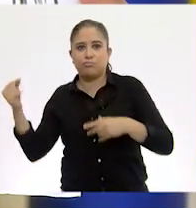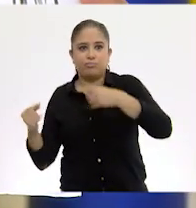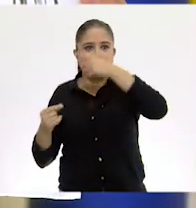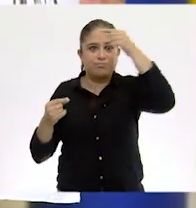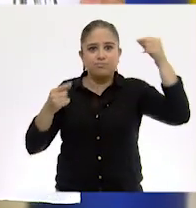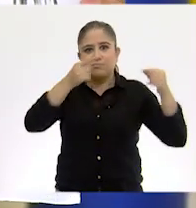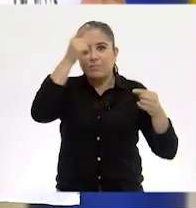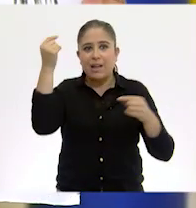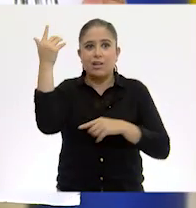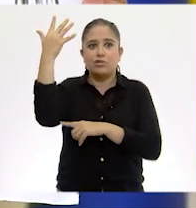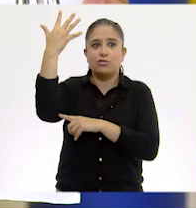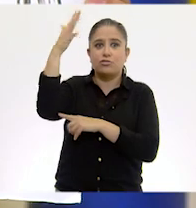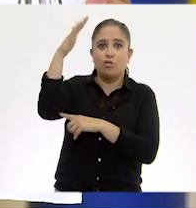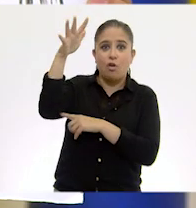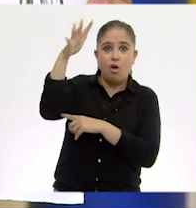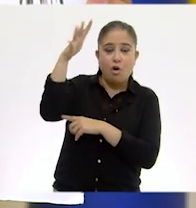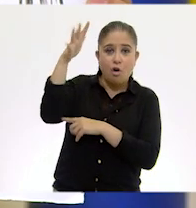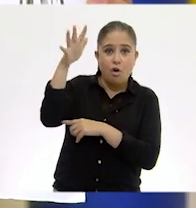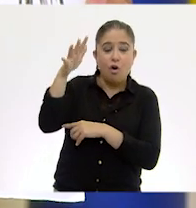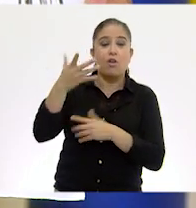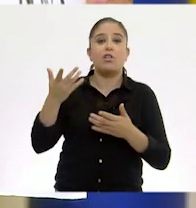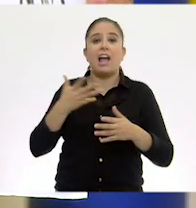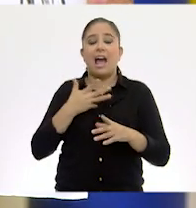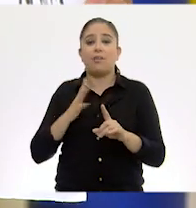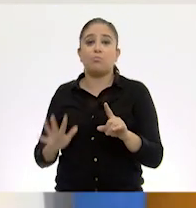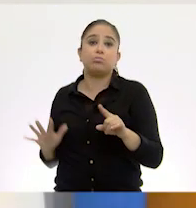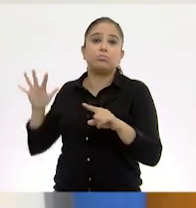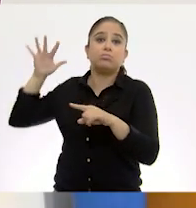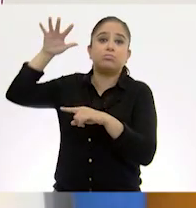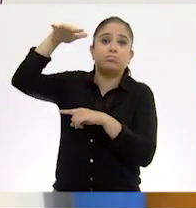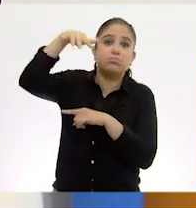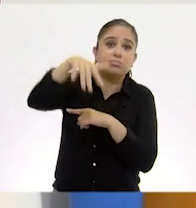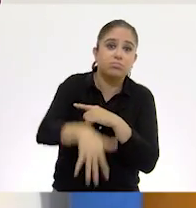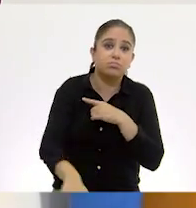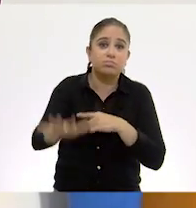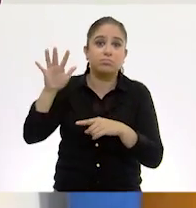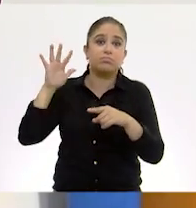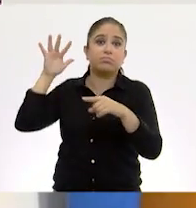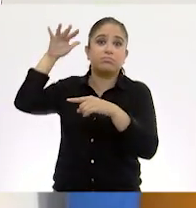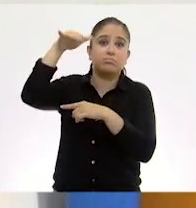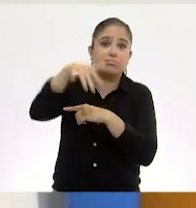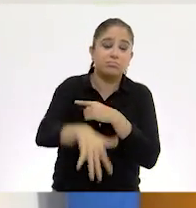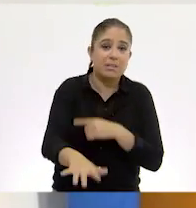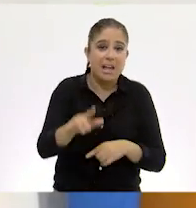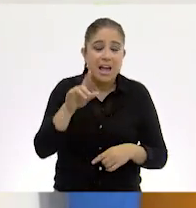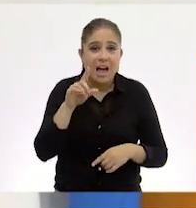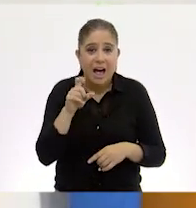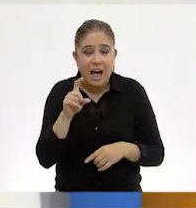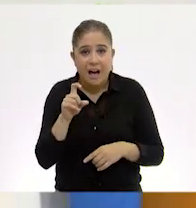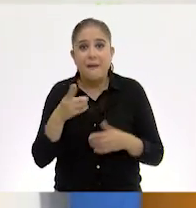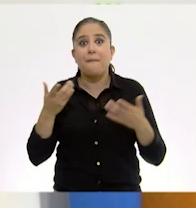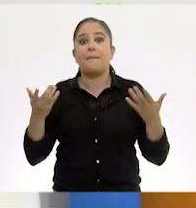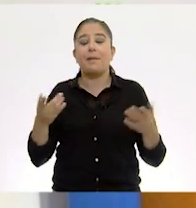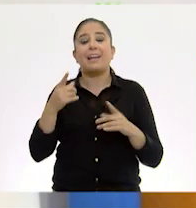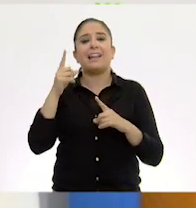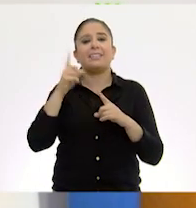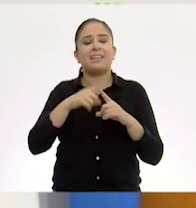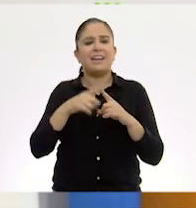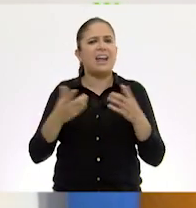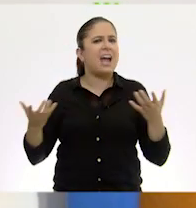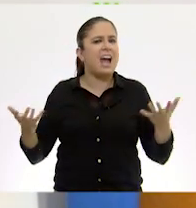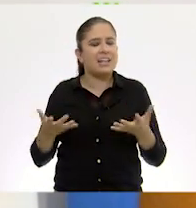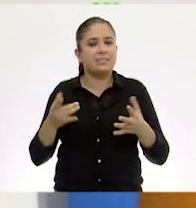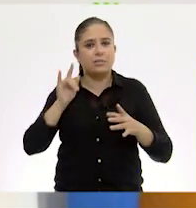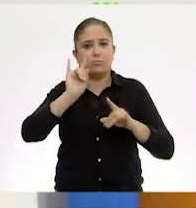El sol. Y hay una ola por ahí. Sí. Y la tarea fue que hiciéramos a través